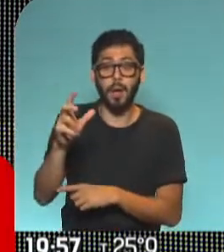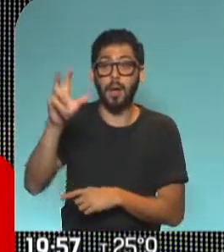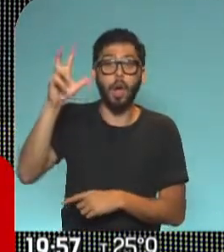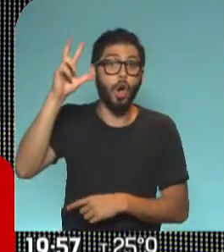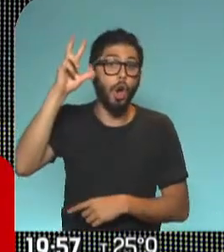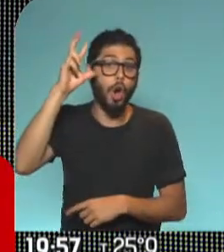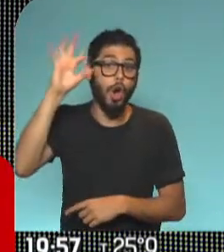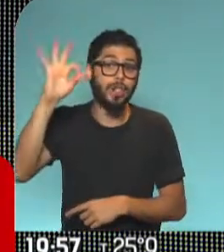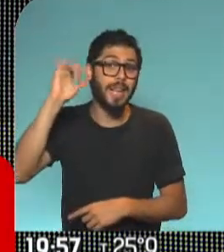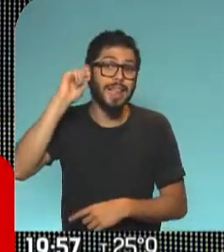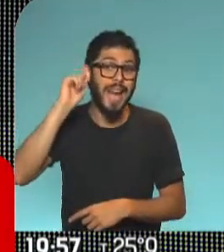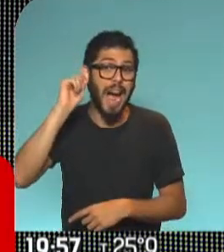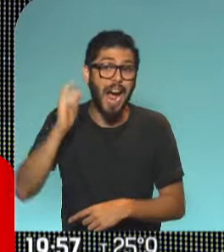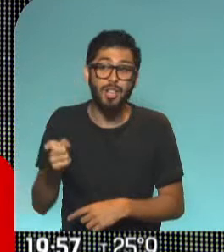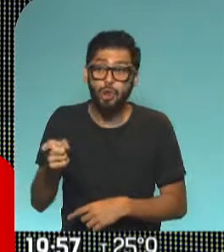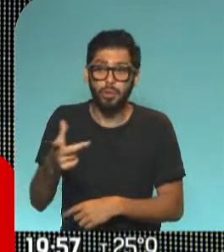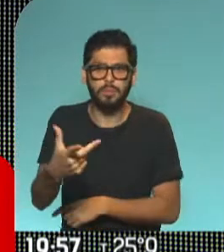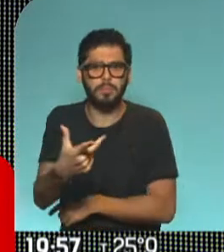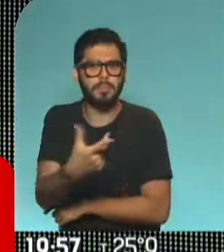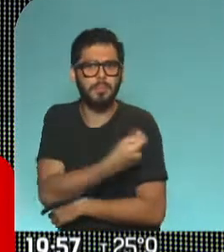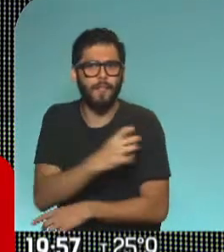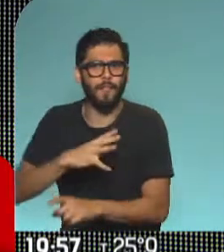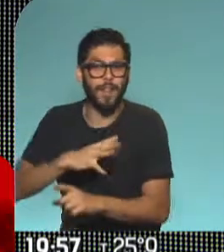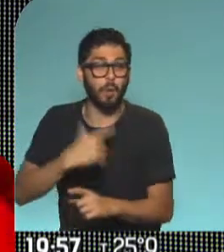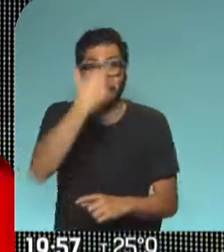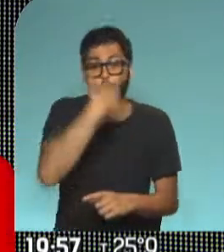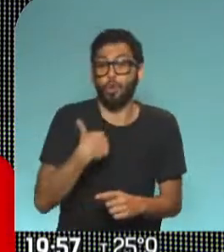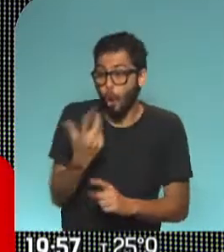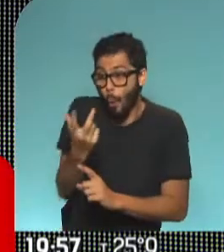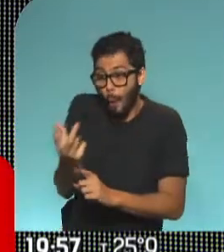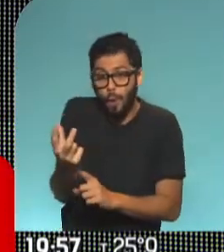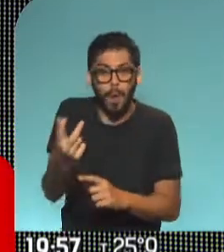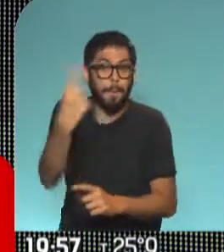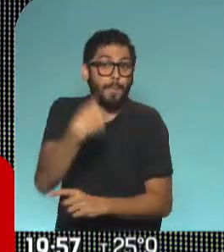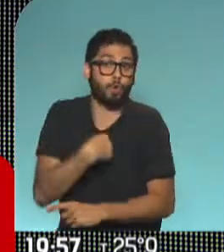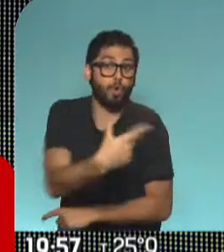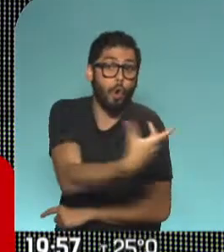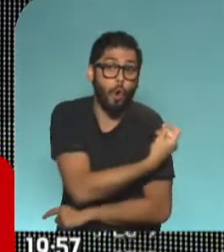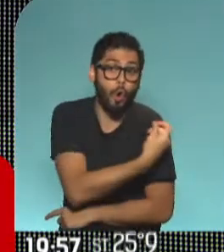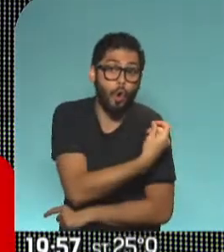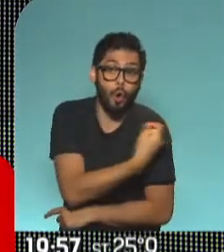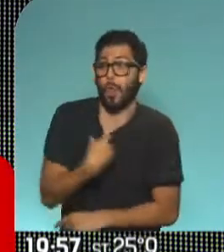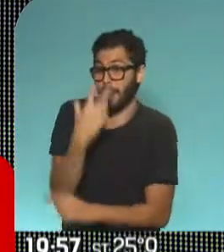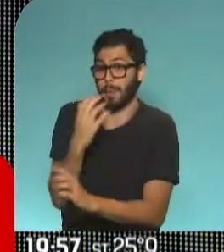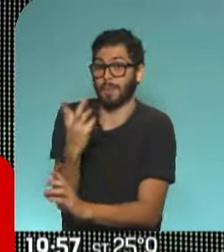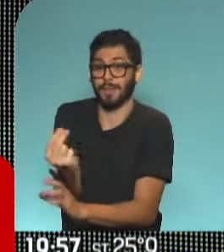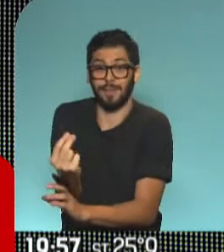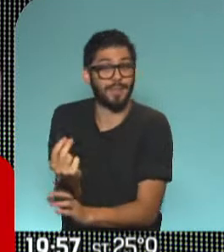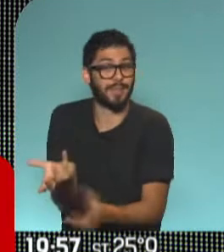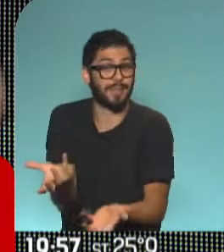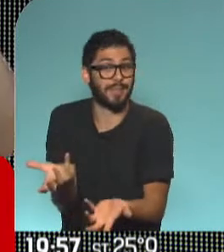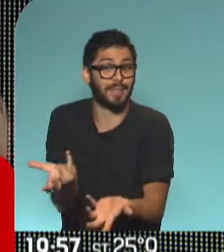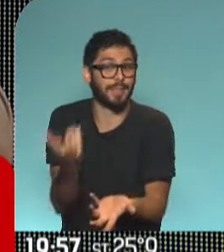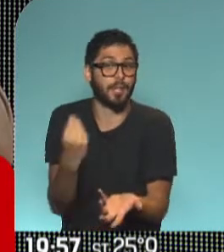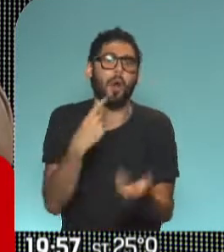la está vacunando, porque todavía no está protegida. Entonces, todas estas cosas que a veces se sacan de contexto, que ¿por qué vacunamos los docentes? Porque todo